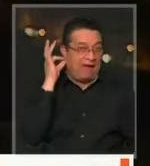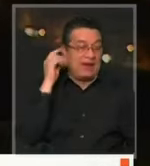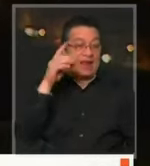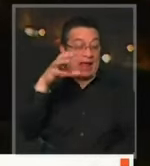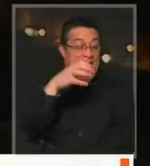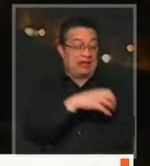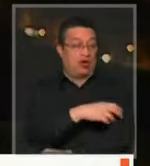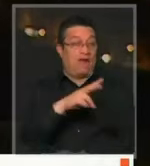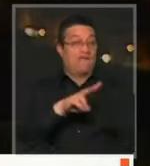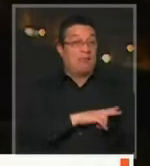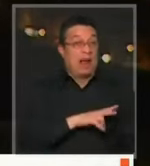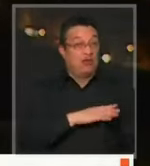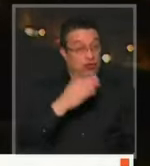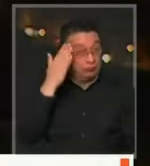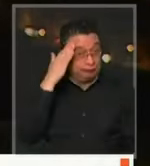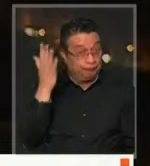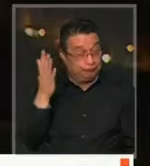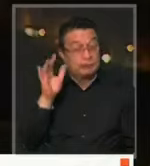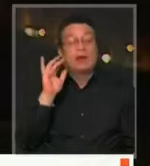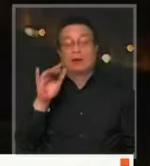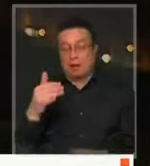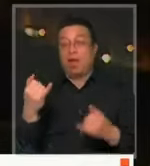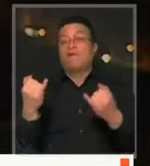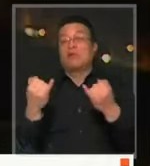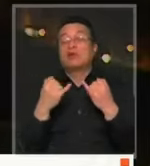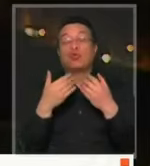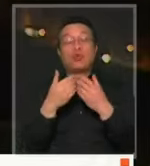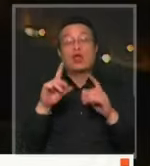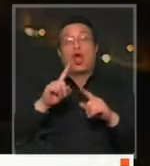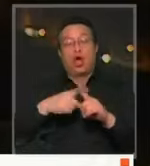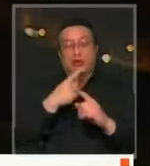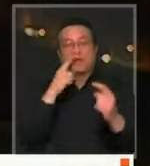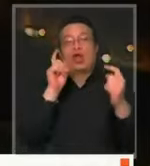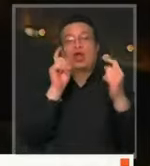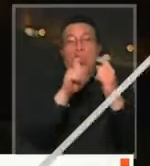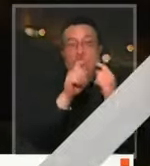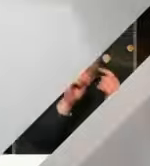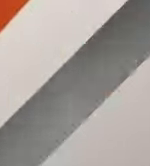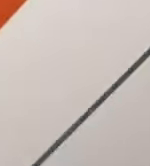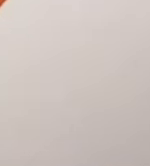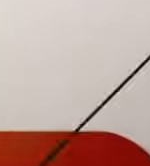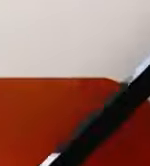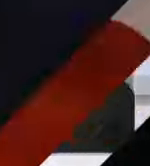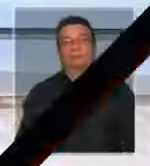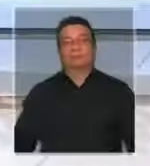Valparaíso. Así que vamos a estar atentos y cualquier información vamos a retomar el contacto con ustedes. Gracias, buenas noches.